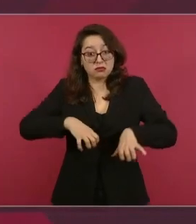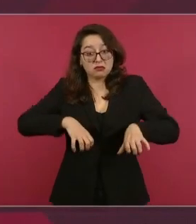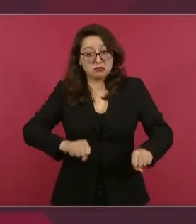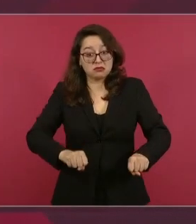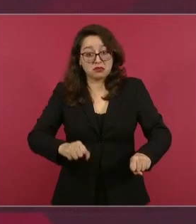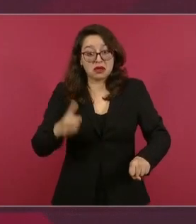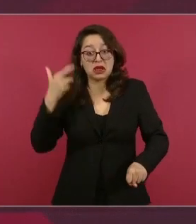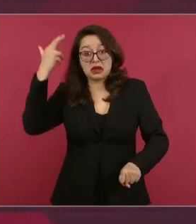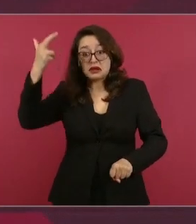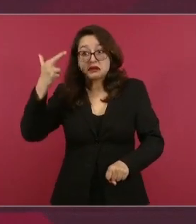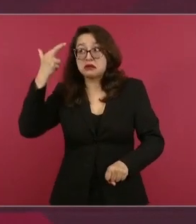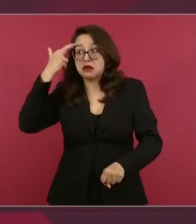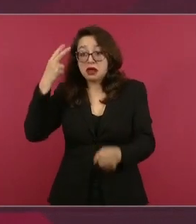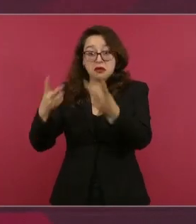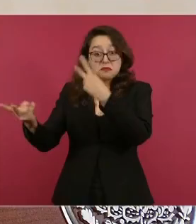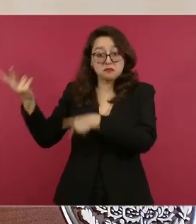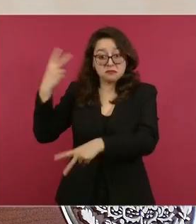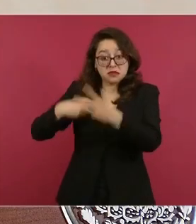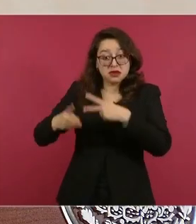un rey.